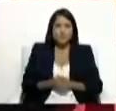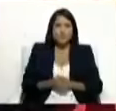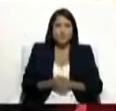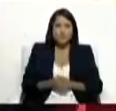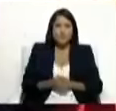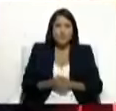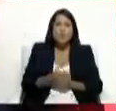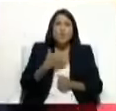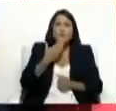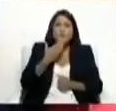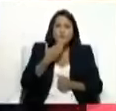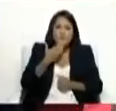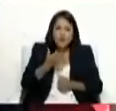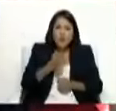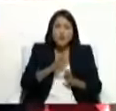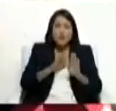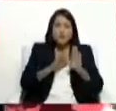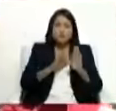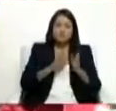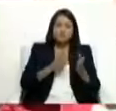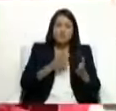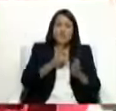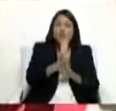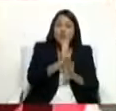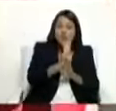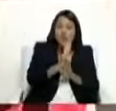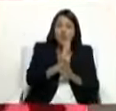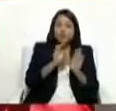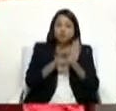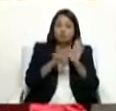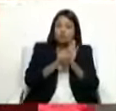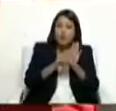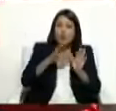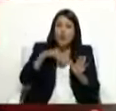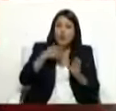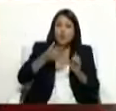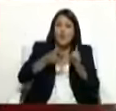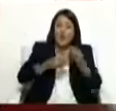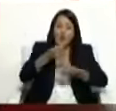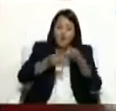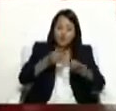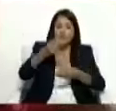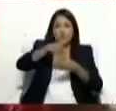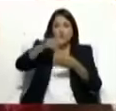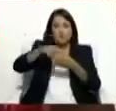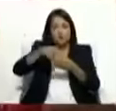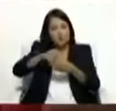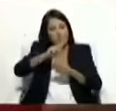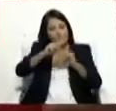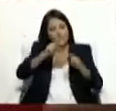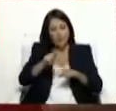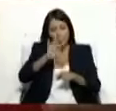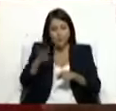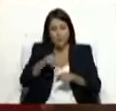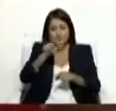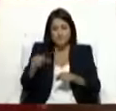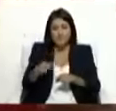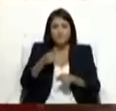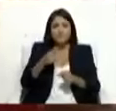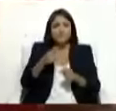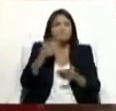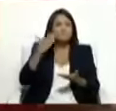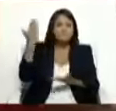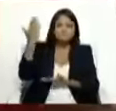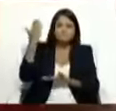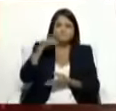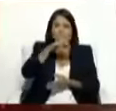amparo constitucional para poder llevar a cabo para el pueblo venezolano el referéndum consultivo el próximo 3 de diciembre. Escuchamos al presidente de la Asamblea